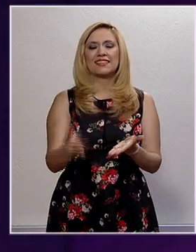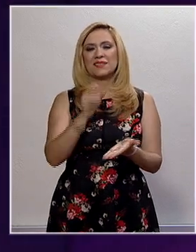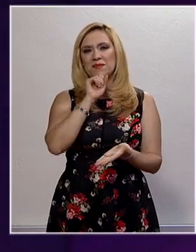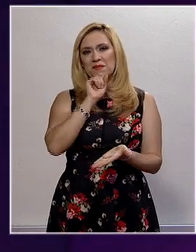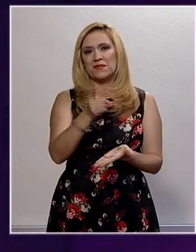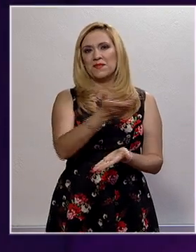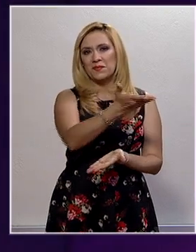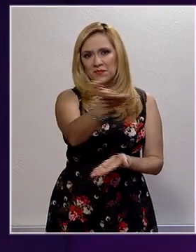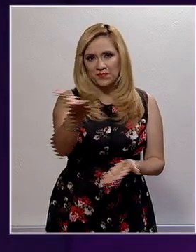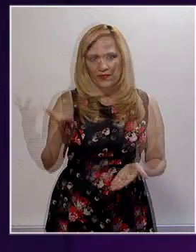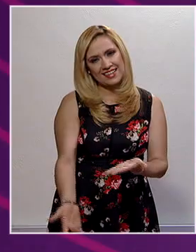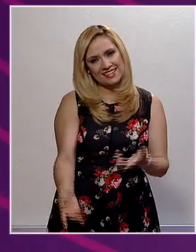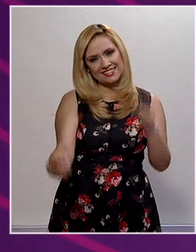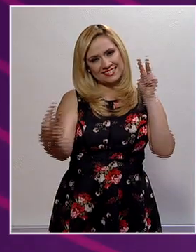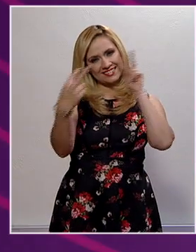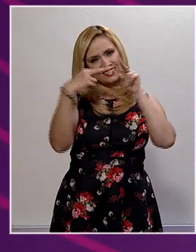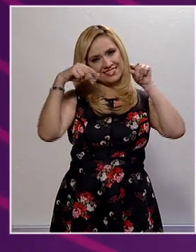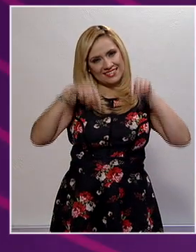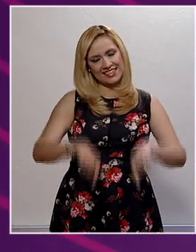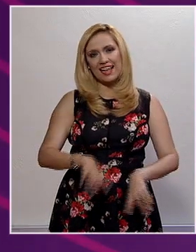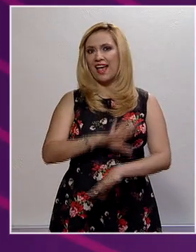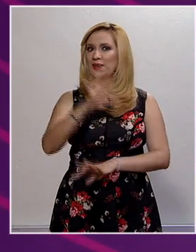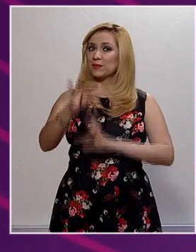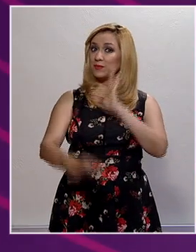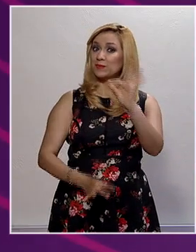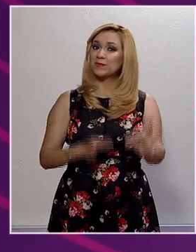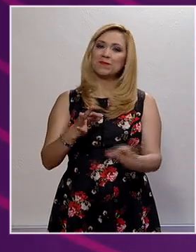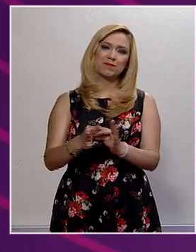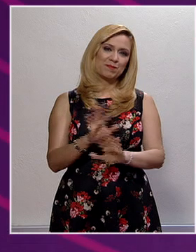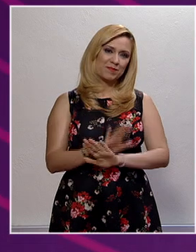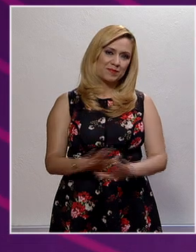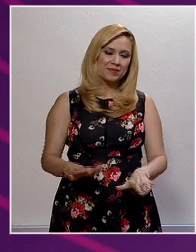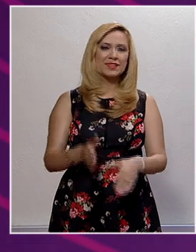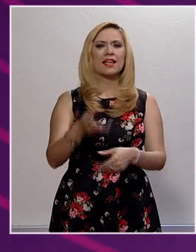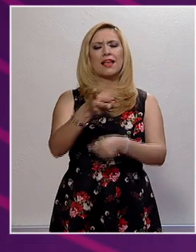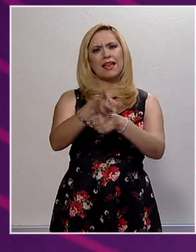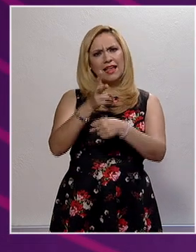Les agradezco que nos hayan acompañado. Hemos llegado al final del programa y los